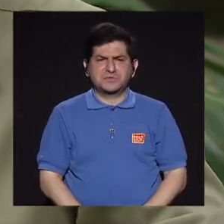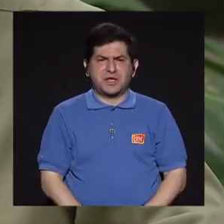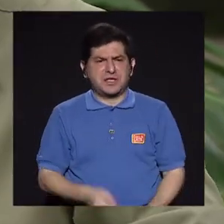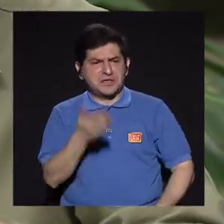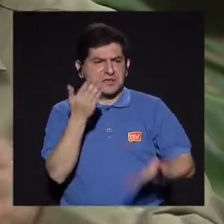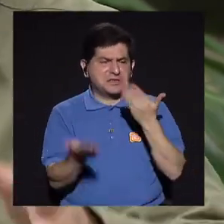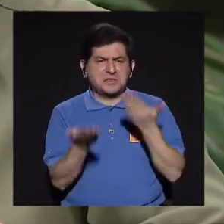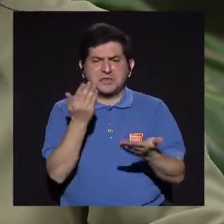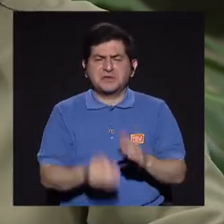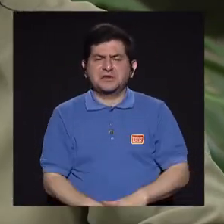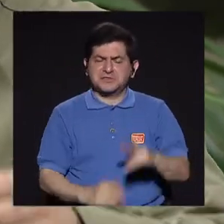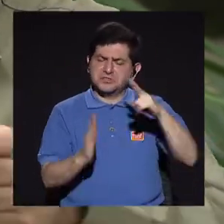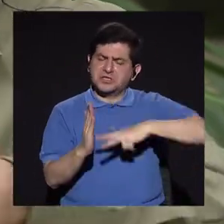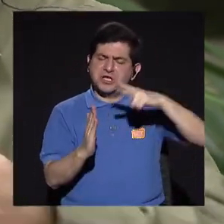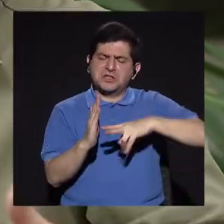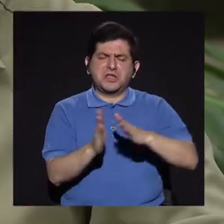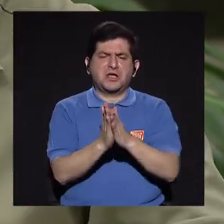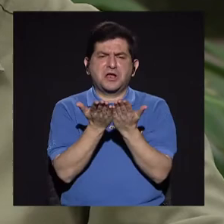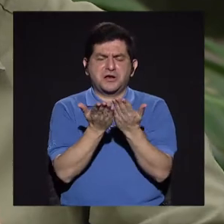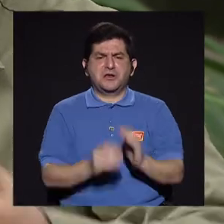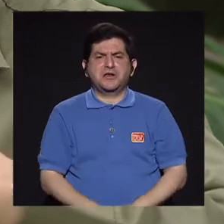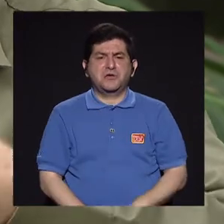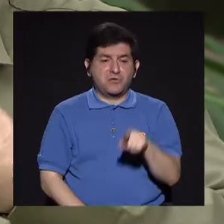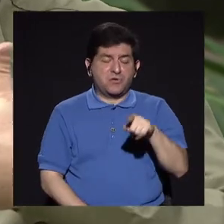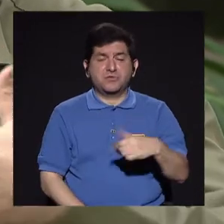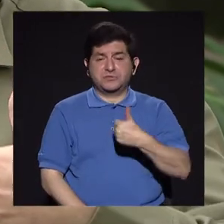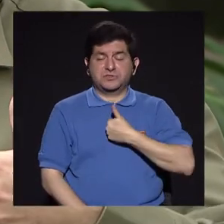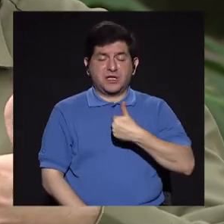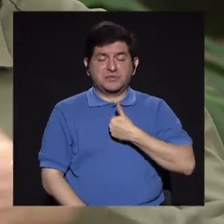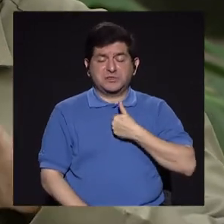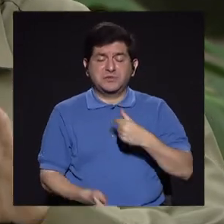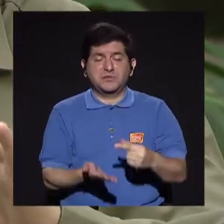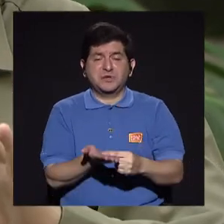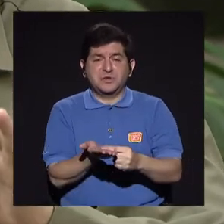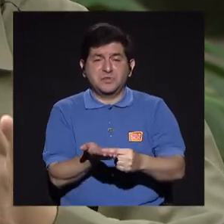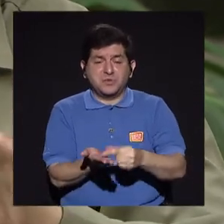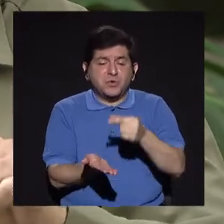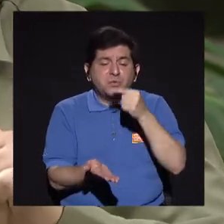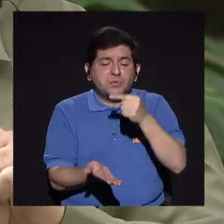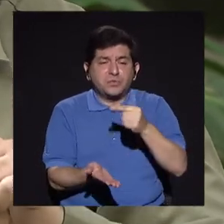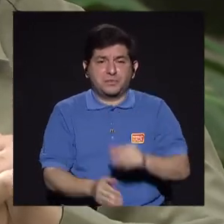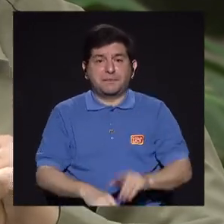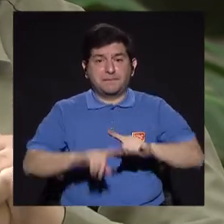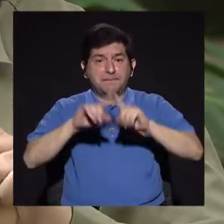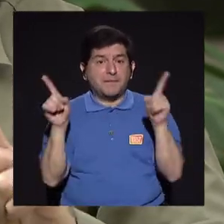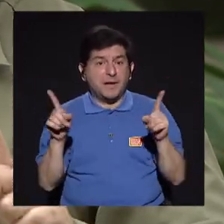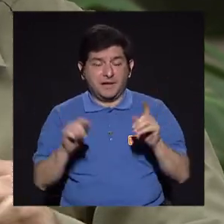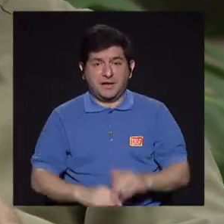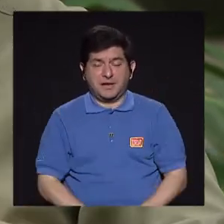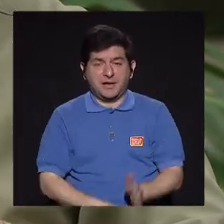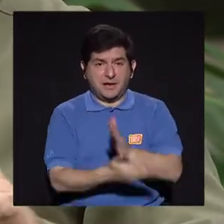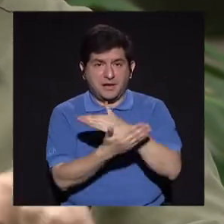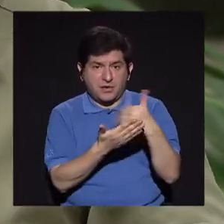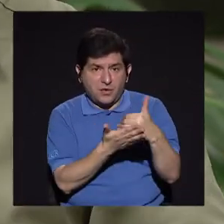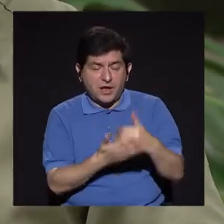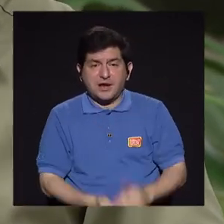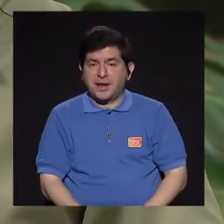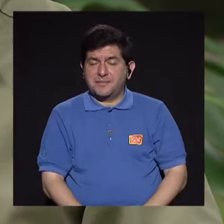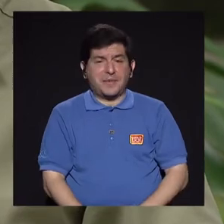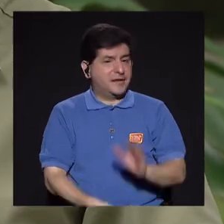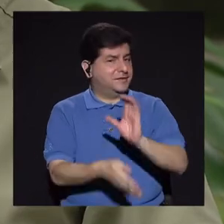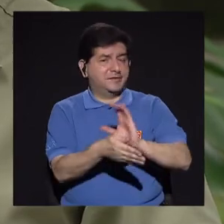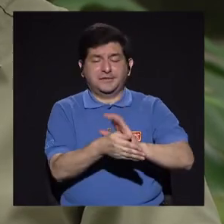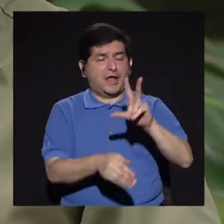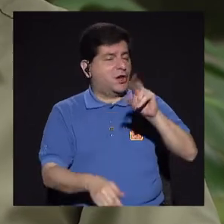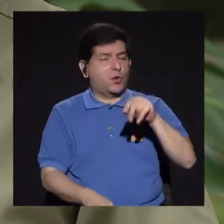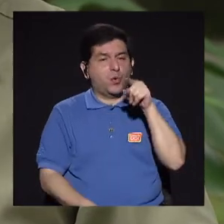leerse las obras de Bach y comprarse un set y empezar a autoprescribirse. Pero en la parte clínica ya no lo es,